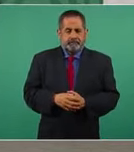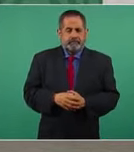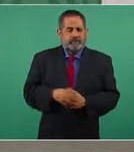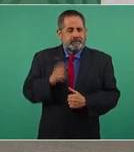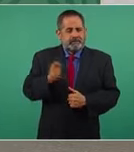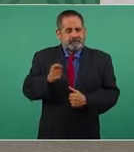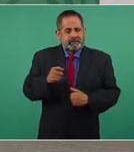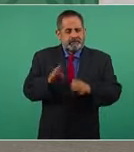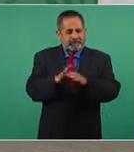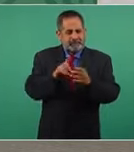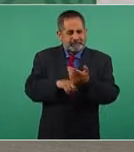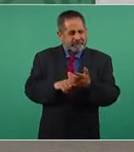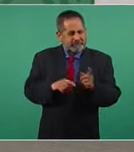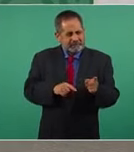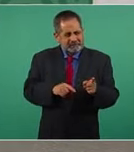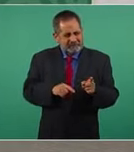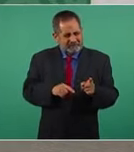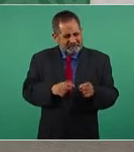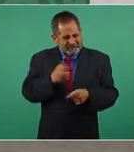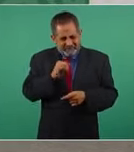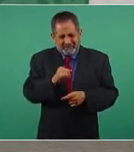que esto es muy común,